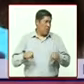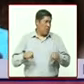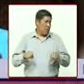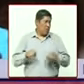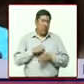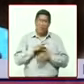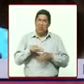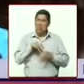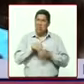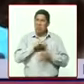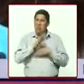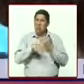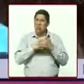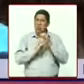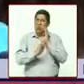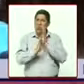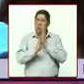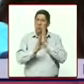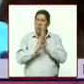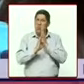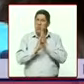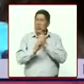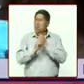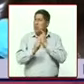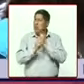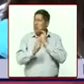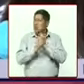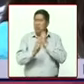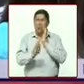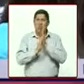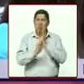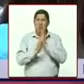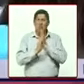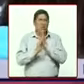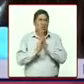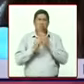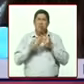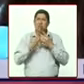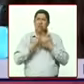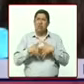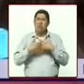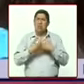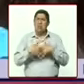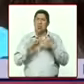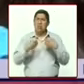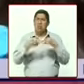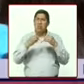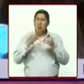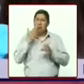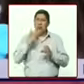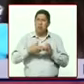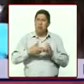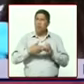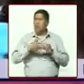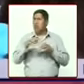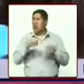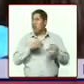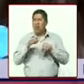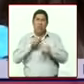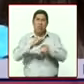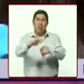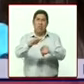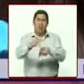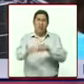eso estamos todos los buses, están las terminales de buses, están las empresas que venden combustible, están empresas que hacen